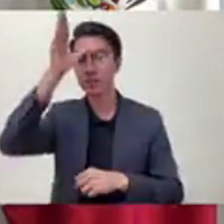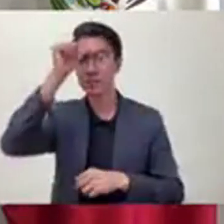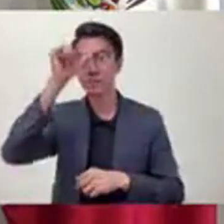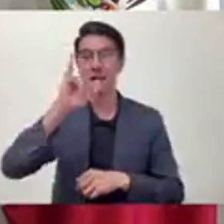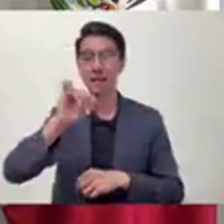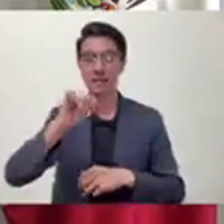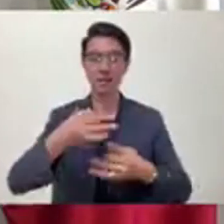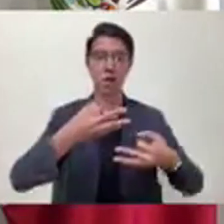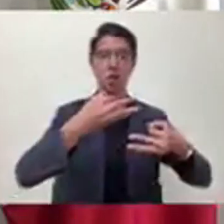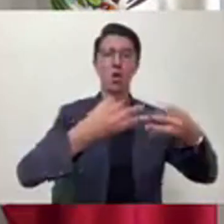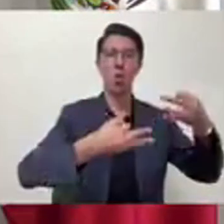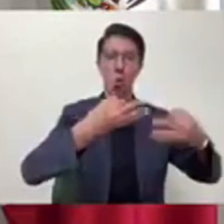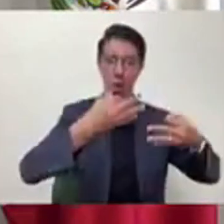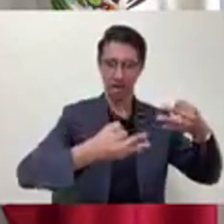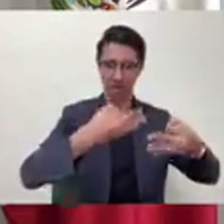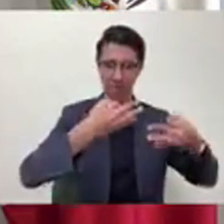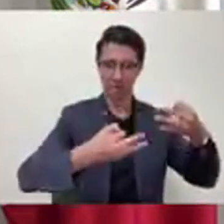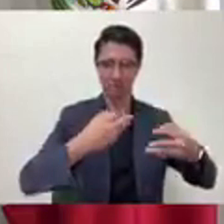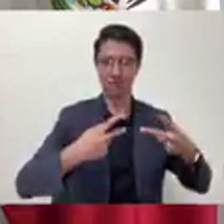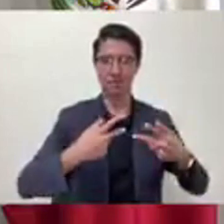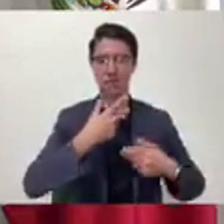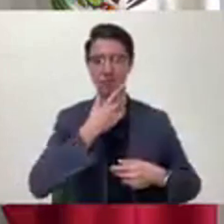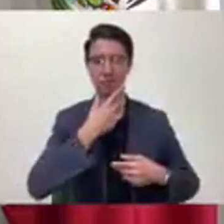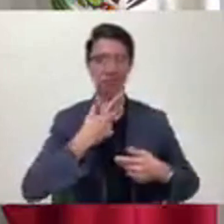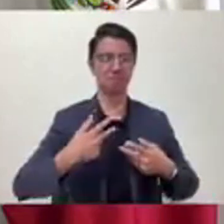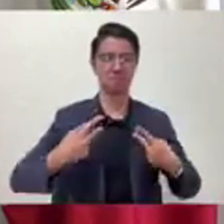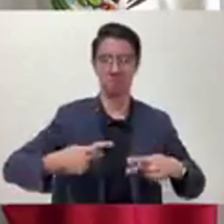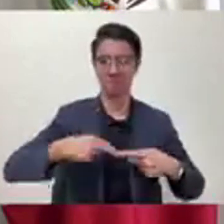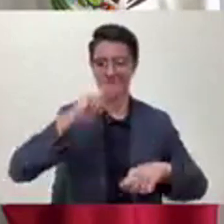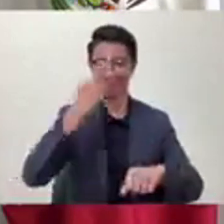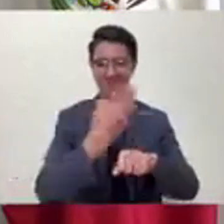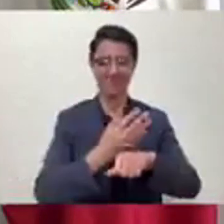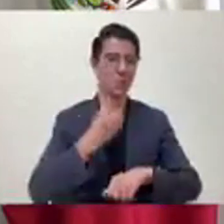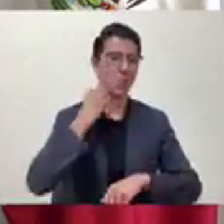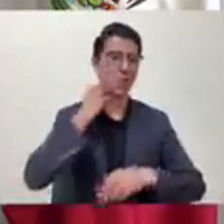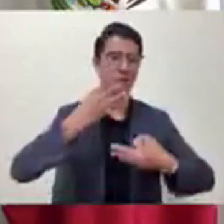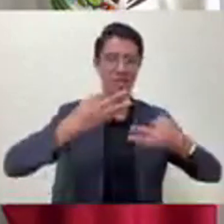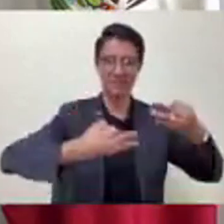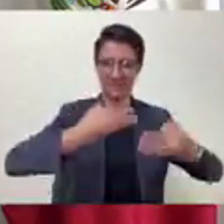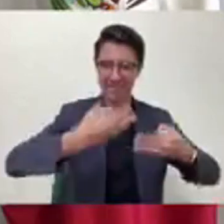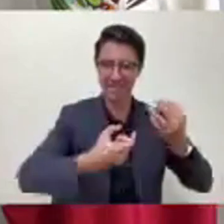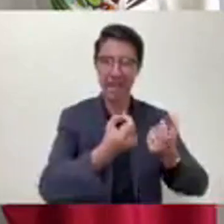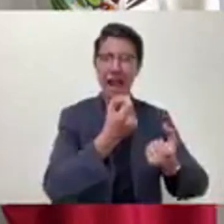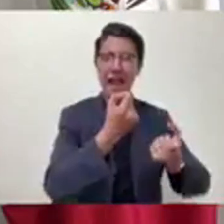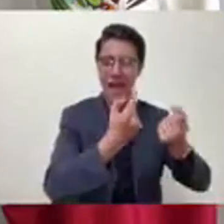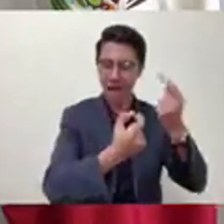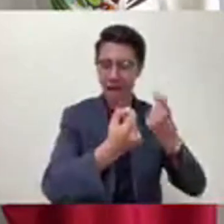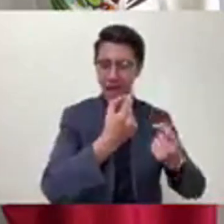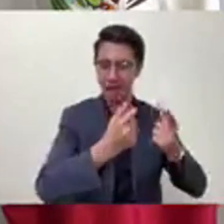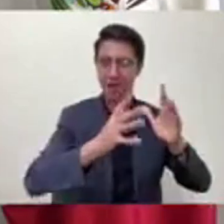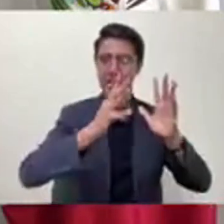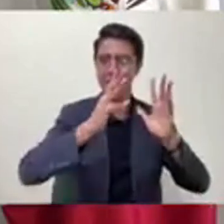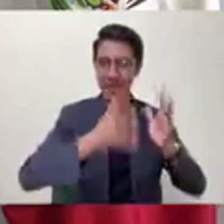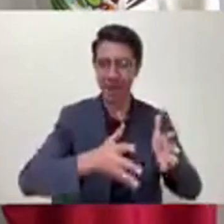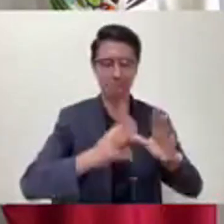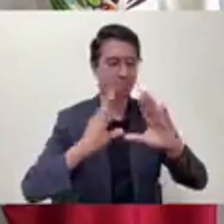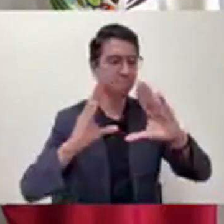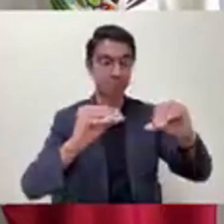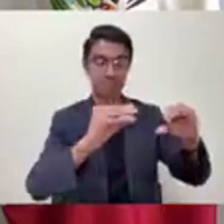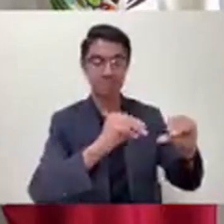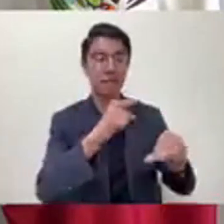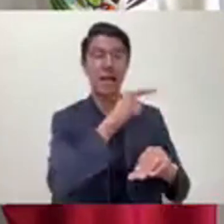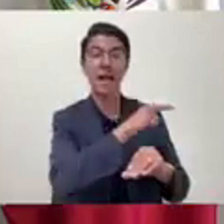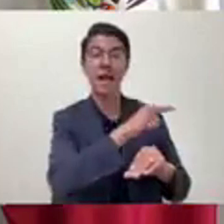seleccionados para este programa estuvieron en la ciudad Este ahora sí que estuvieron en la ciudad de Ciudad Juárez en la ciudad de Chihuahua que ya